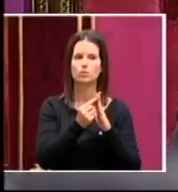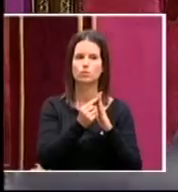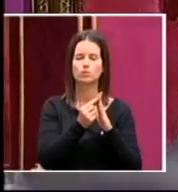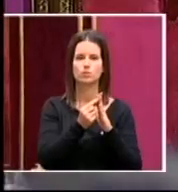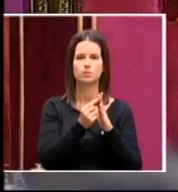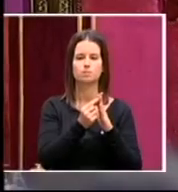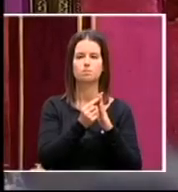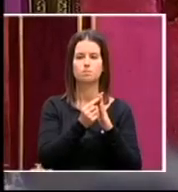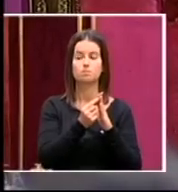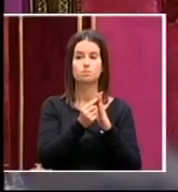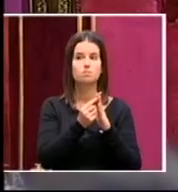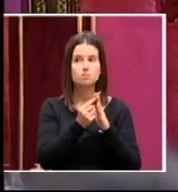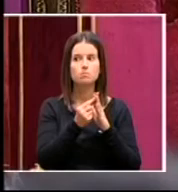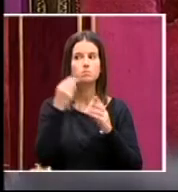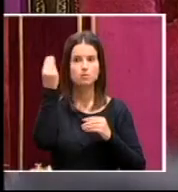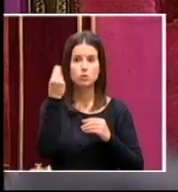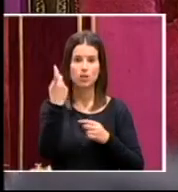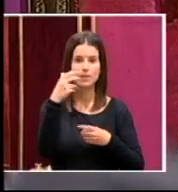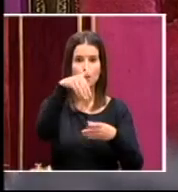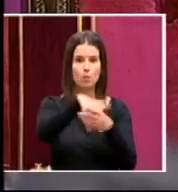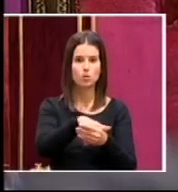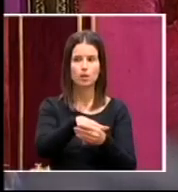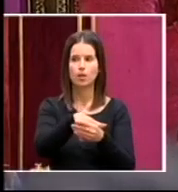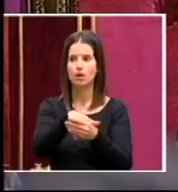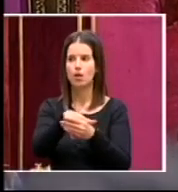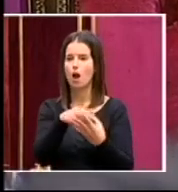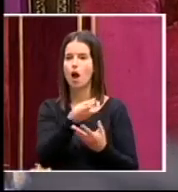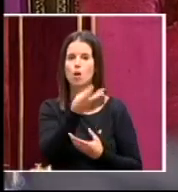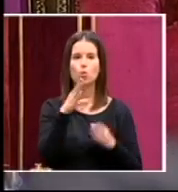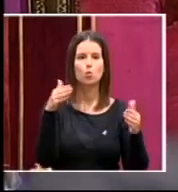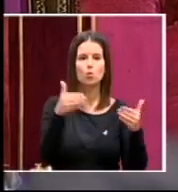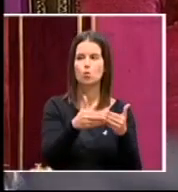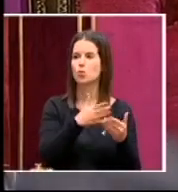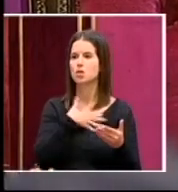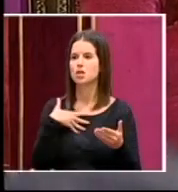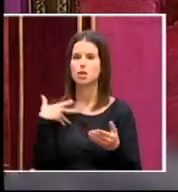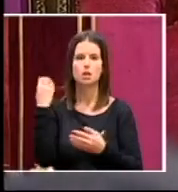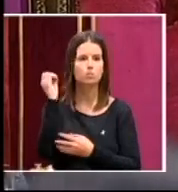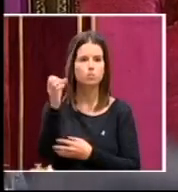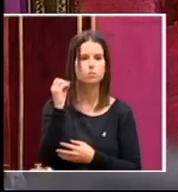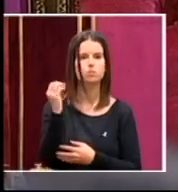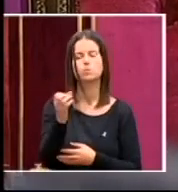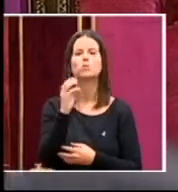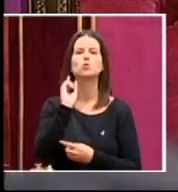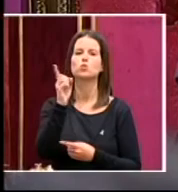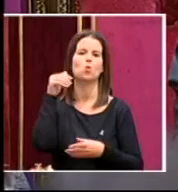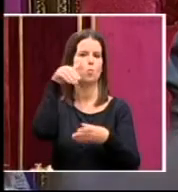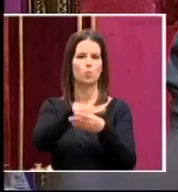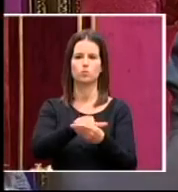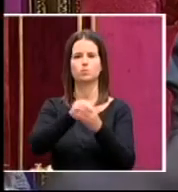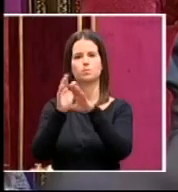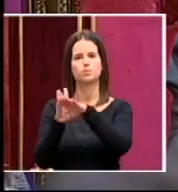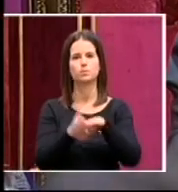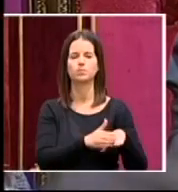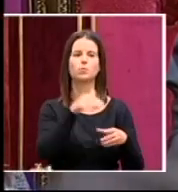contaba, me consta votación. ¿Alguien, algún grupo quiere intervenir al respecto? Solamente, por tanto, votación.